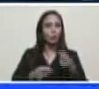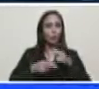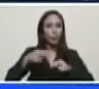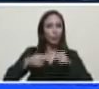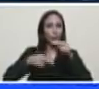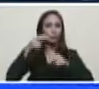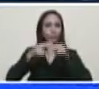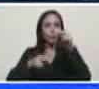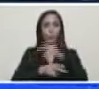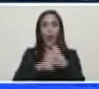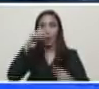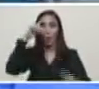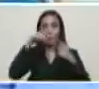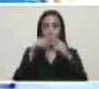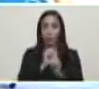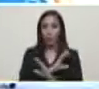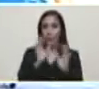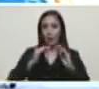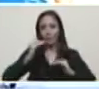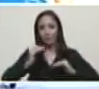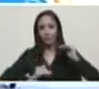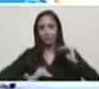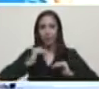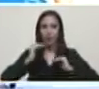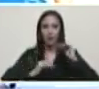y Buscar un punto de